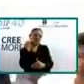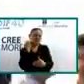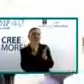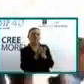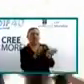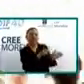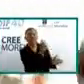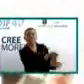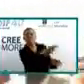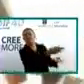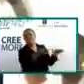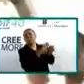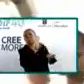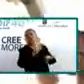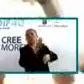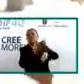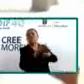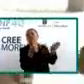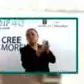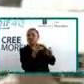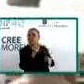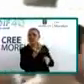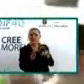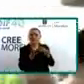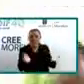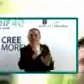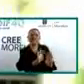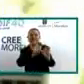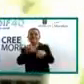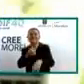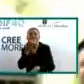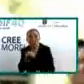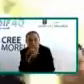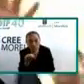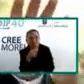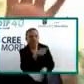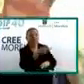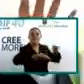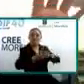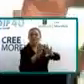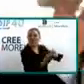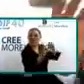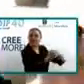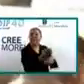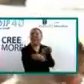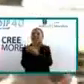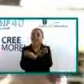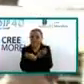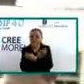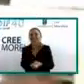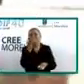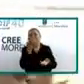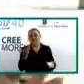están capacitando y salen a la vida en otra condición con la educación. Por eso queremos que la educación especial se haga aquí.